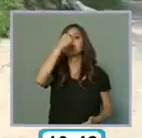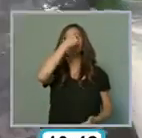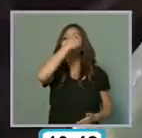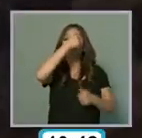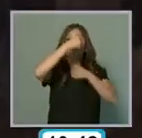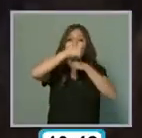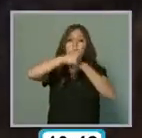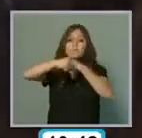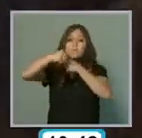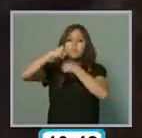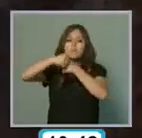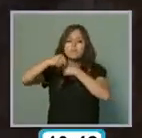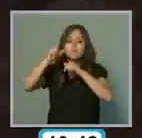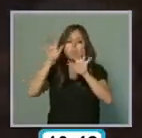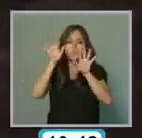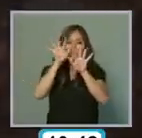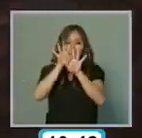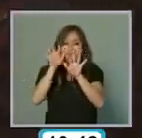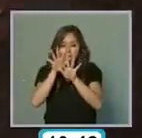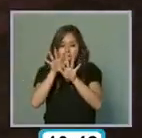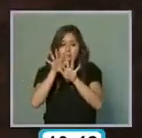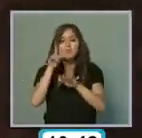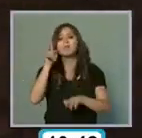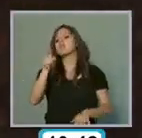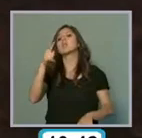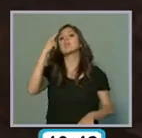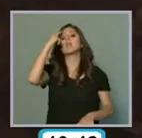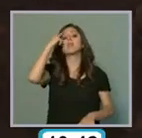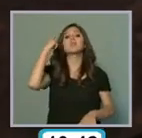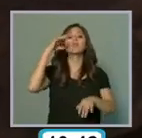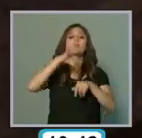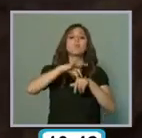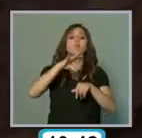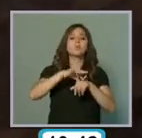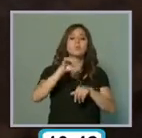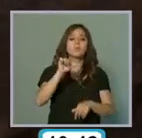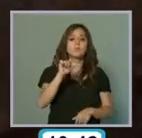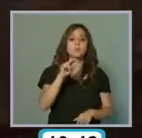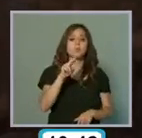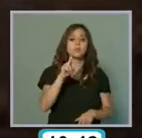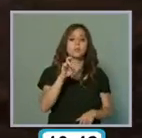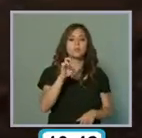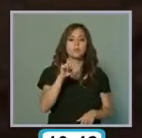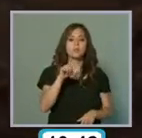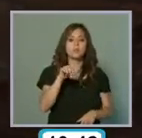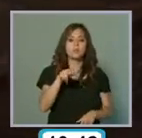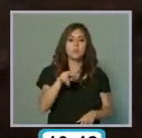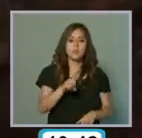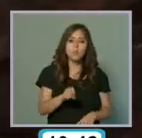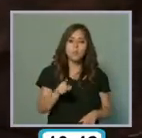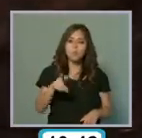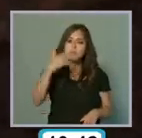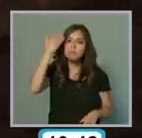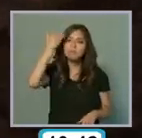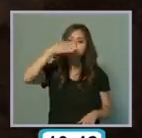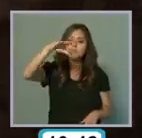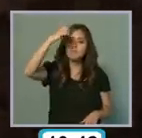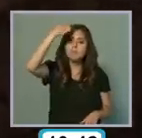Ya andaba perdiendo la vista y entonces el doctor Aureliano era una eminencia en todo ese tipo de